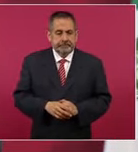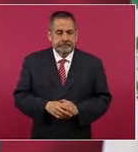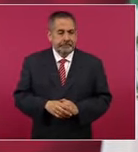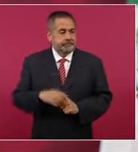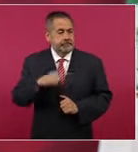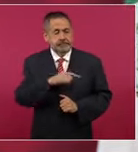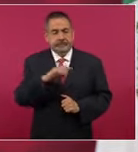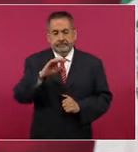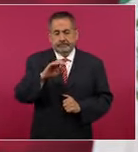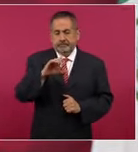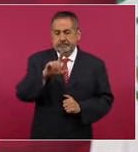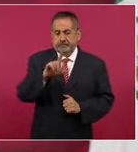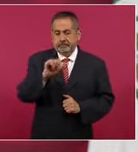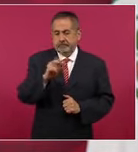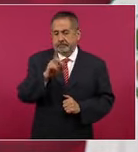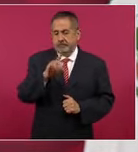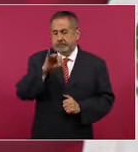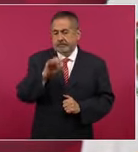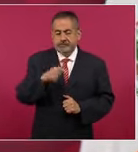Claudio,